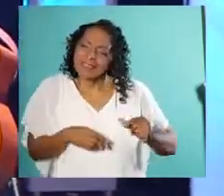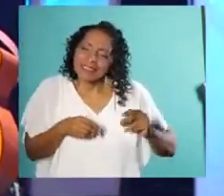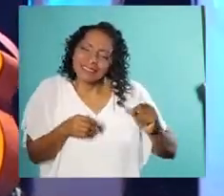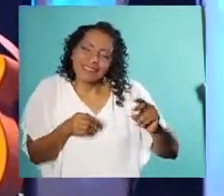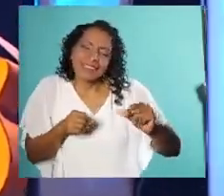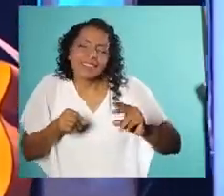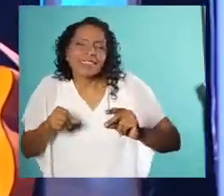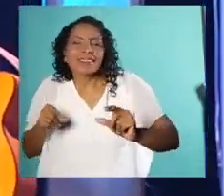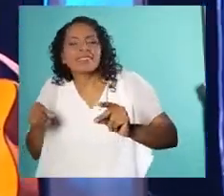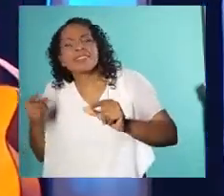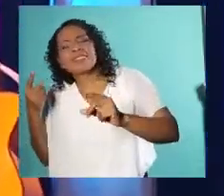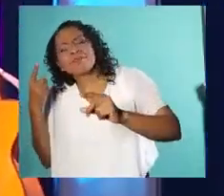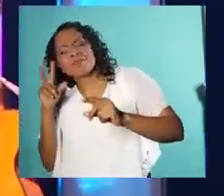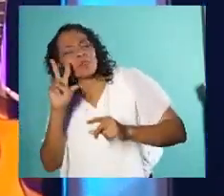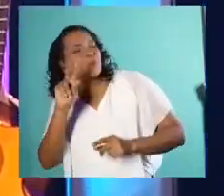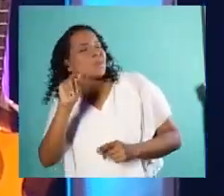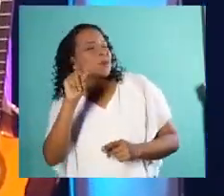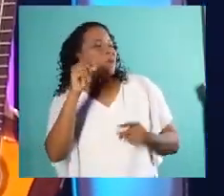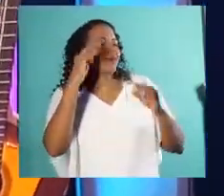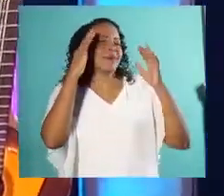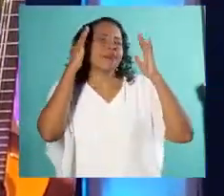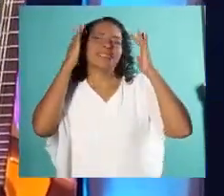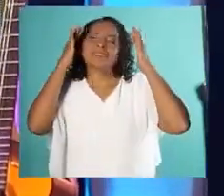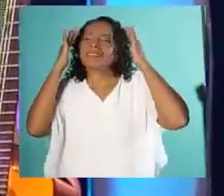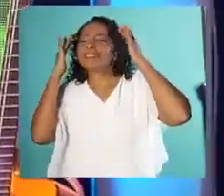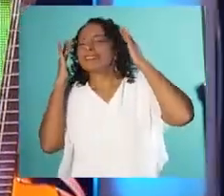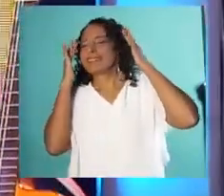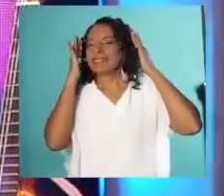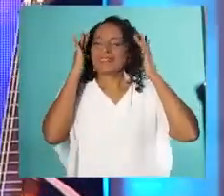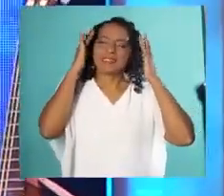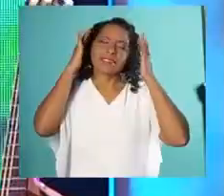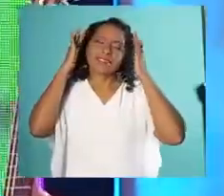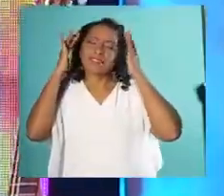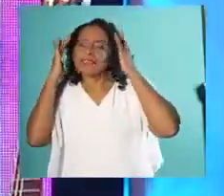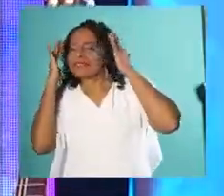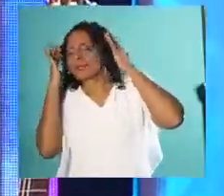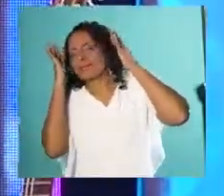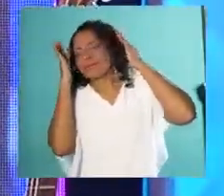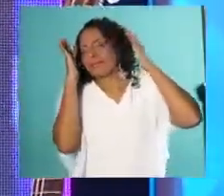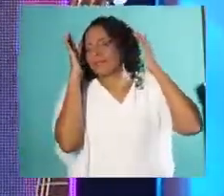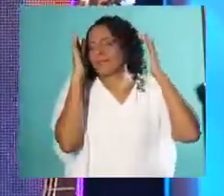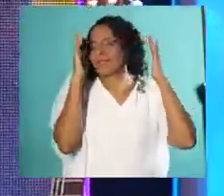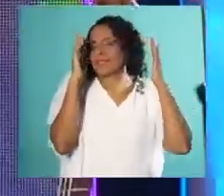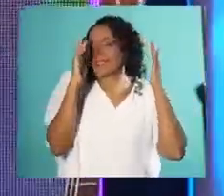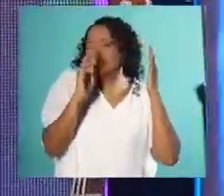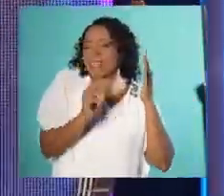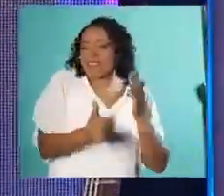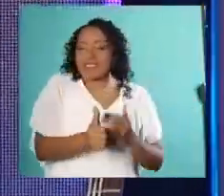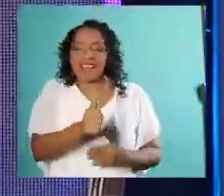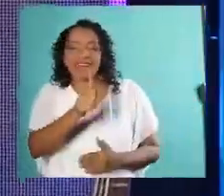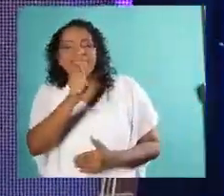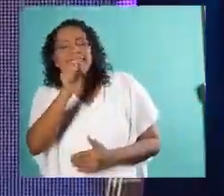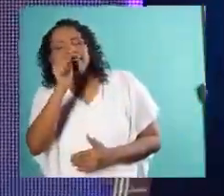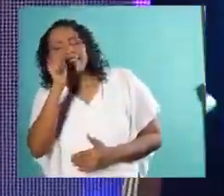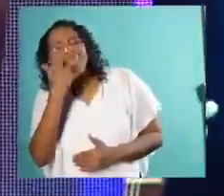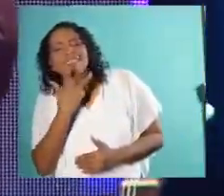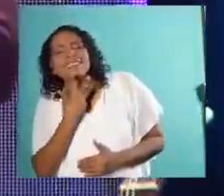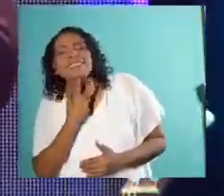¿Para qué me voy a preocupar? Tengo un agua que quita la sed,